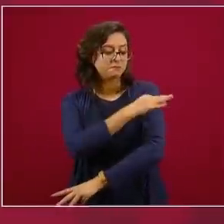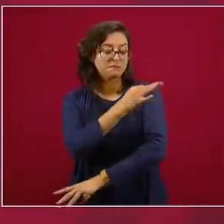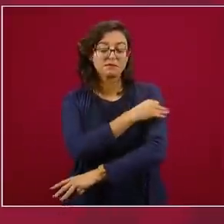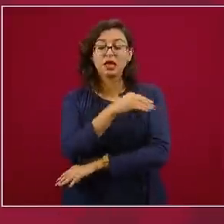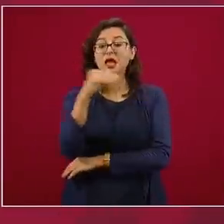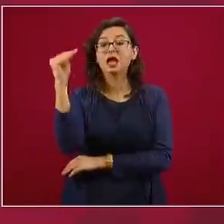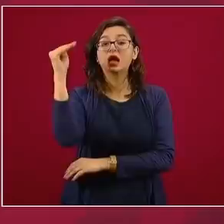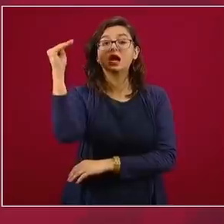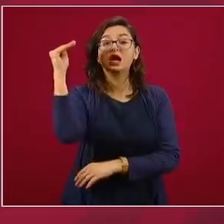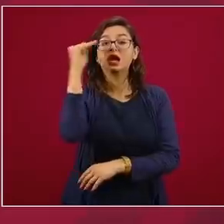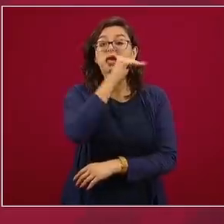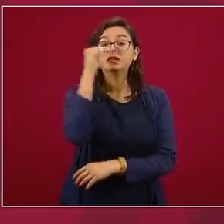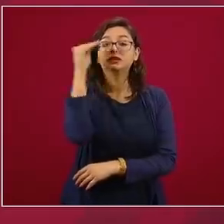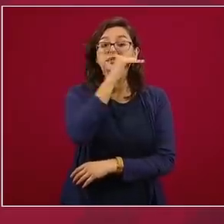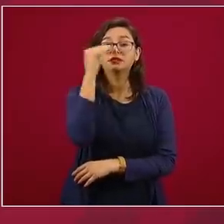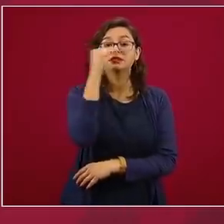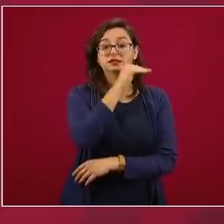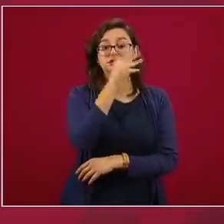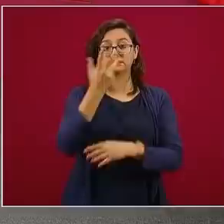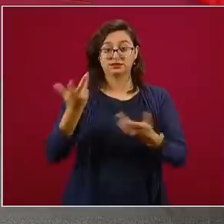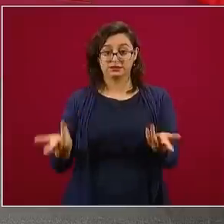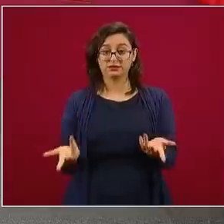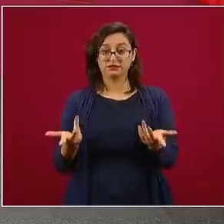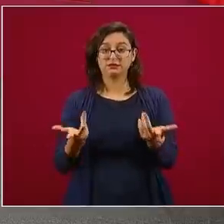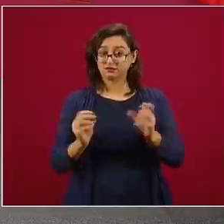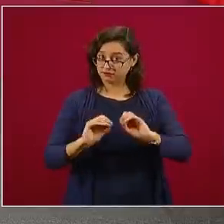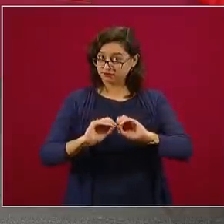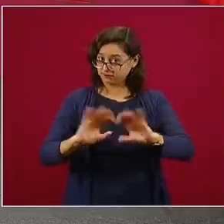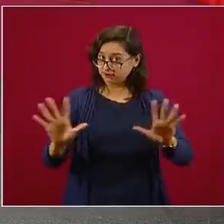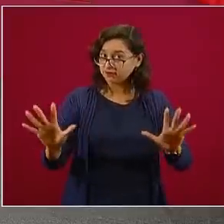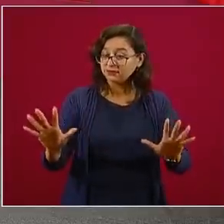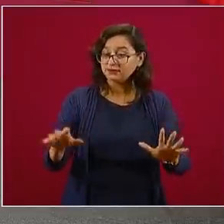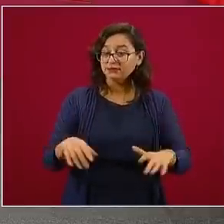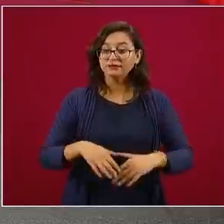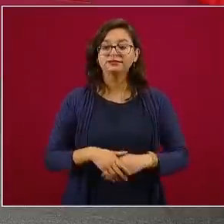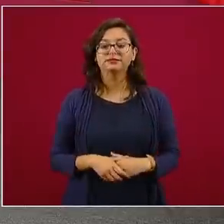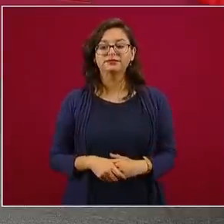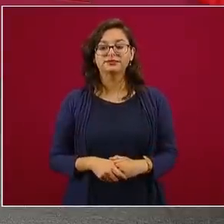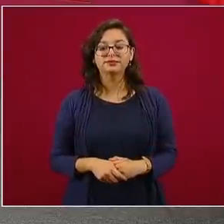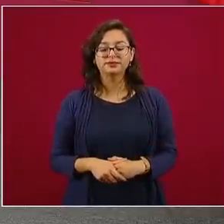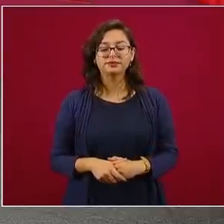esto quede completamente claro.